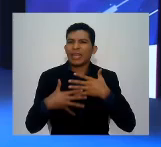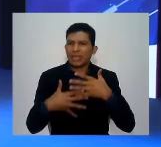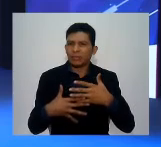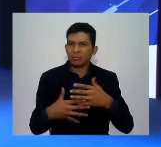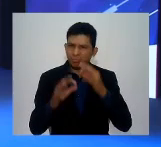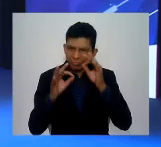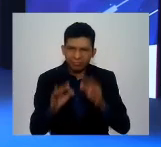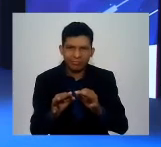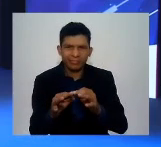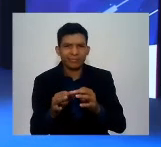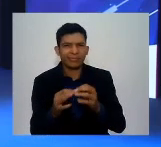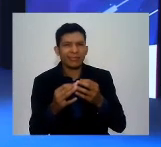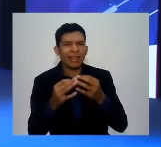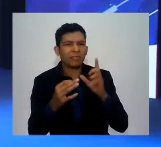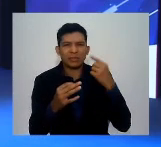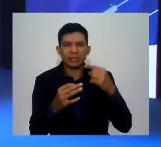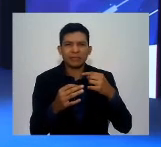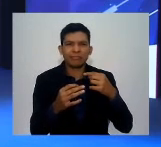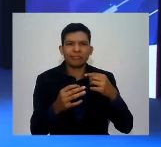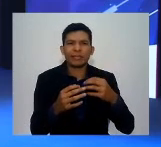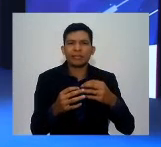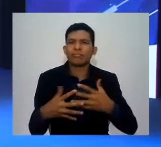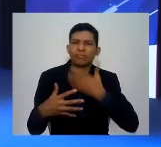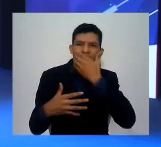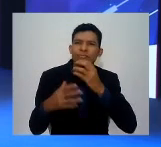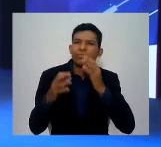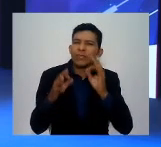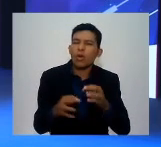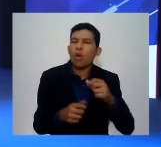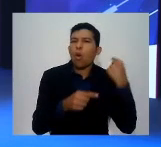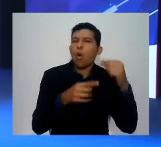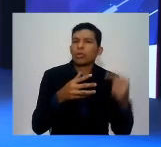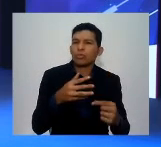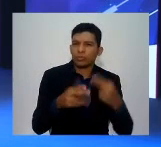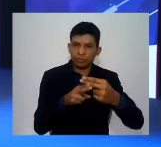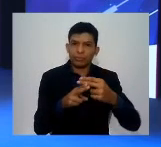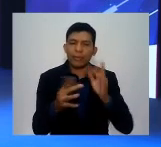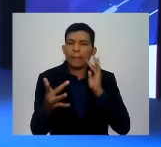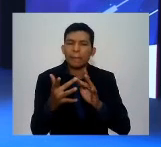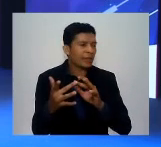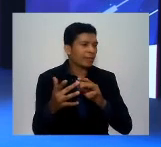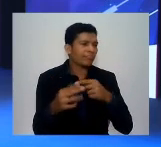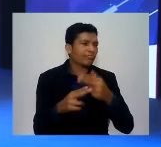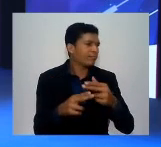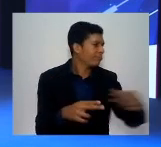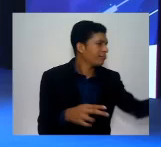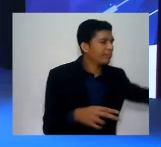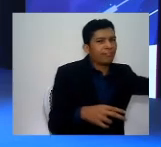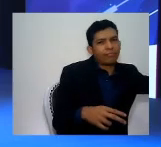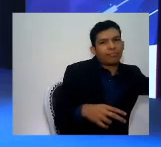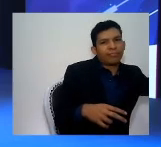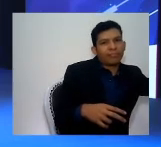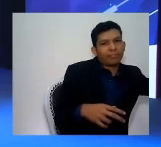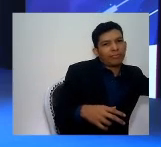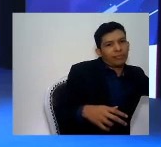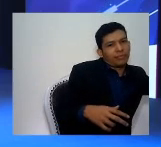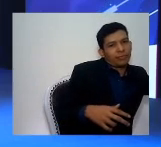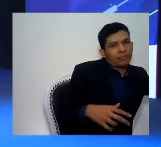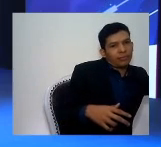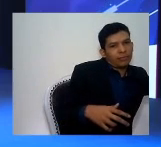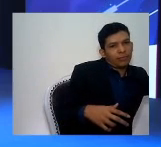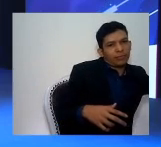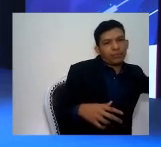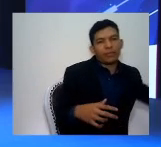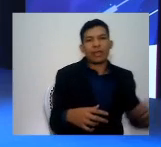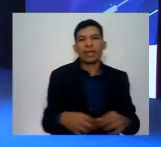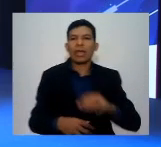ventiladores. Los ventiladores iban a salvar nuestras vidas. De hecho, sí, los ventiladores salvan vidas. ¿Listo? Y ¿por qué eran tan importantes los ventiladores?